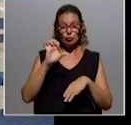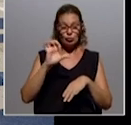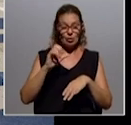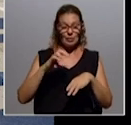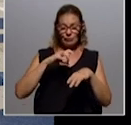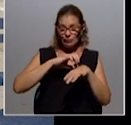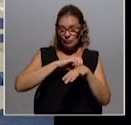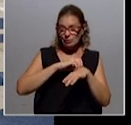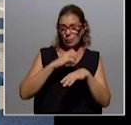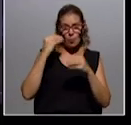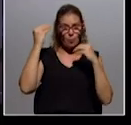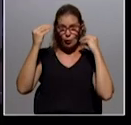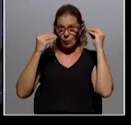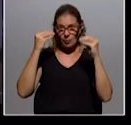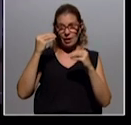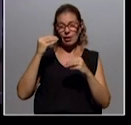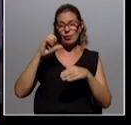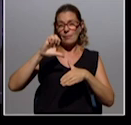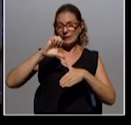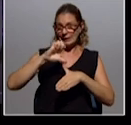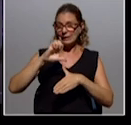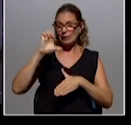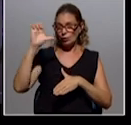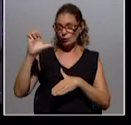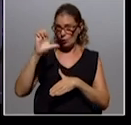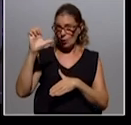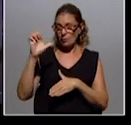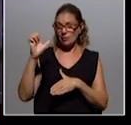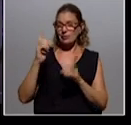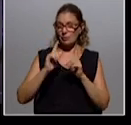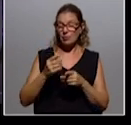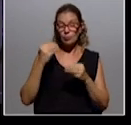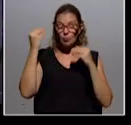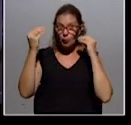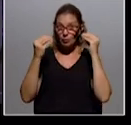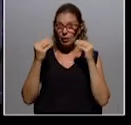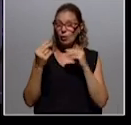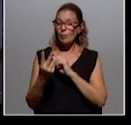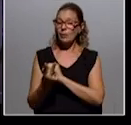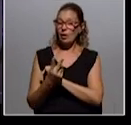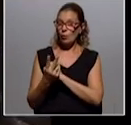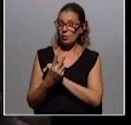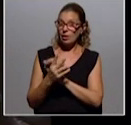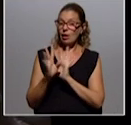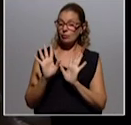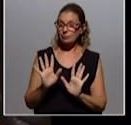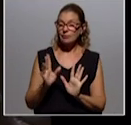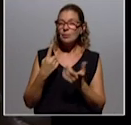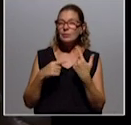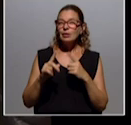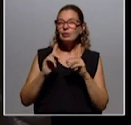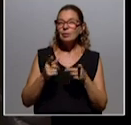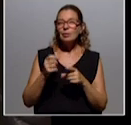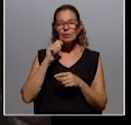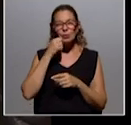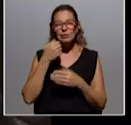como en Europa. Cancelaron alguna de nuestras actividades, Pilar, para que no corriéramos riesgos excesivos. Pero sobre todo, Pilar,